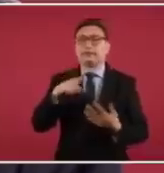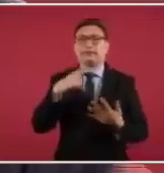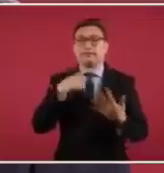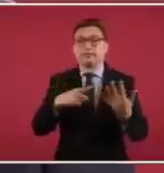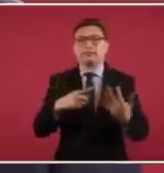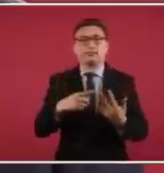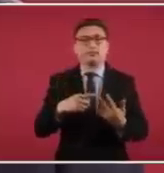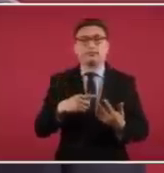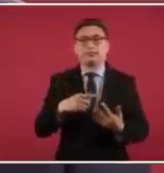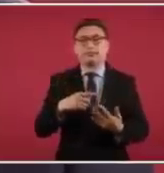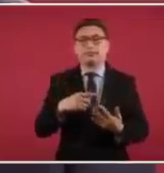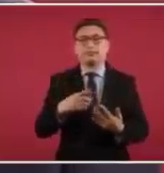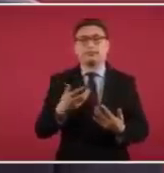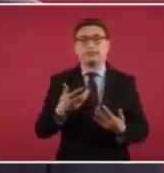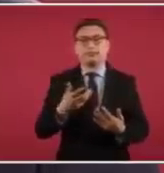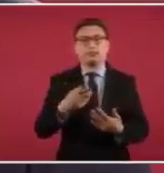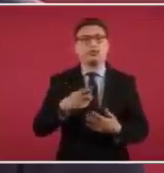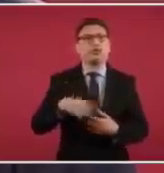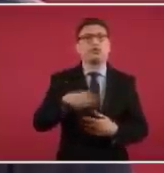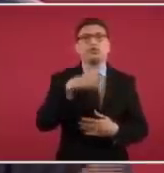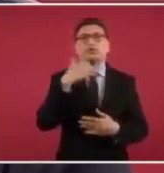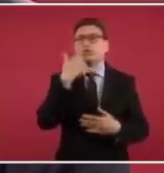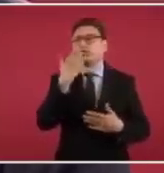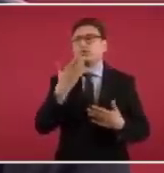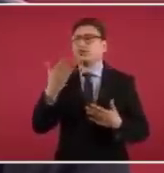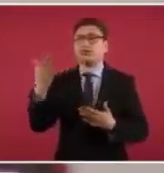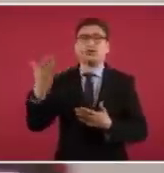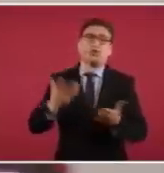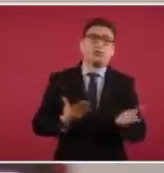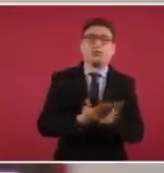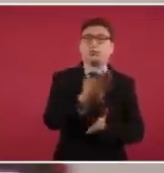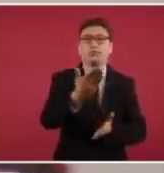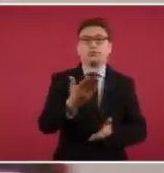casi, casi una intervención.